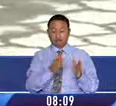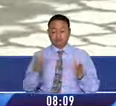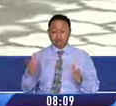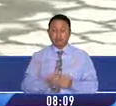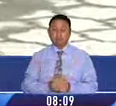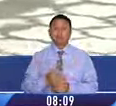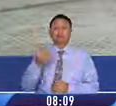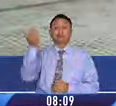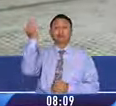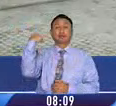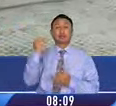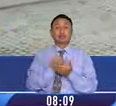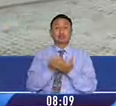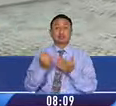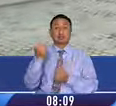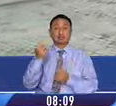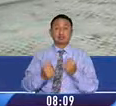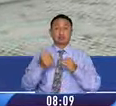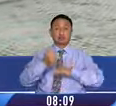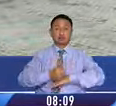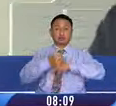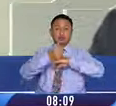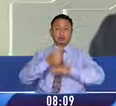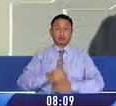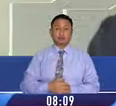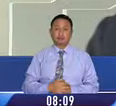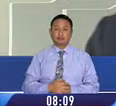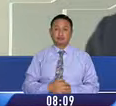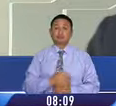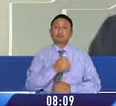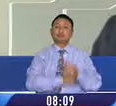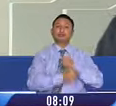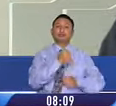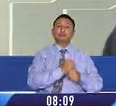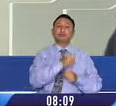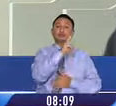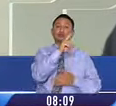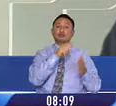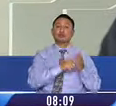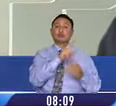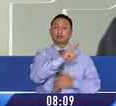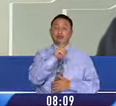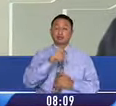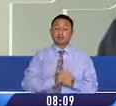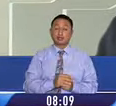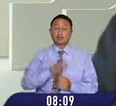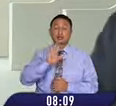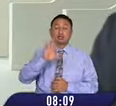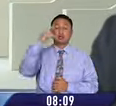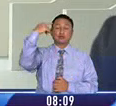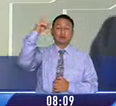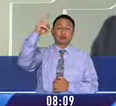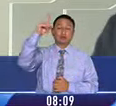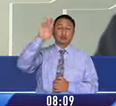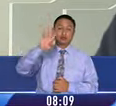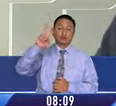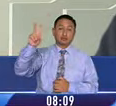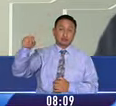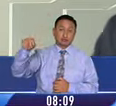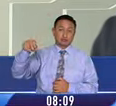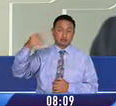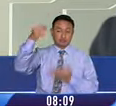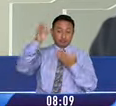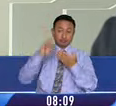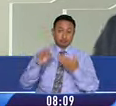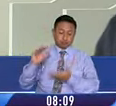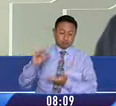entregadas el pasado fin de semana por las autoridades del Cabildo. En el año 2022, $5,400,000 que se puso como presupuesto,